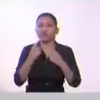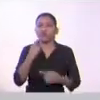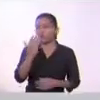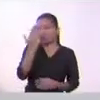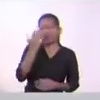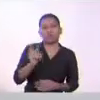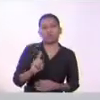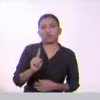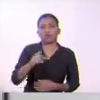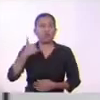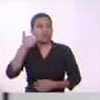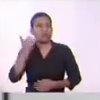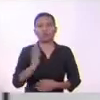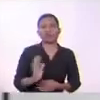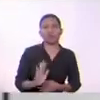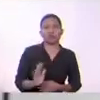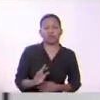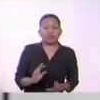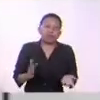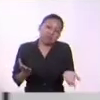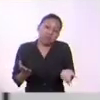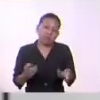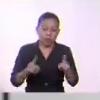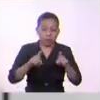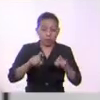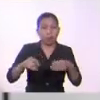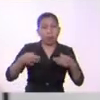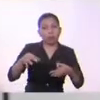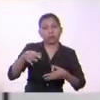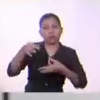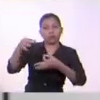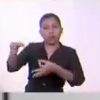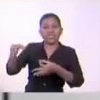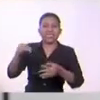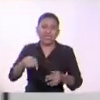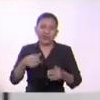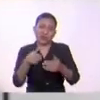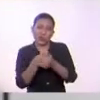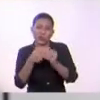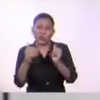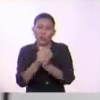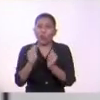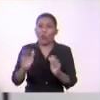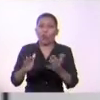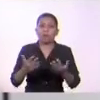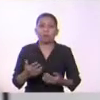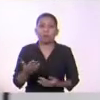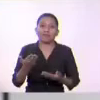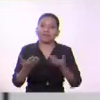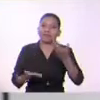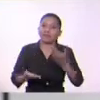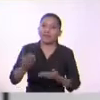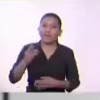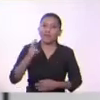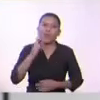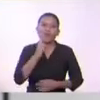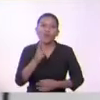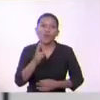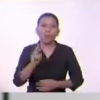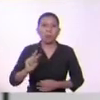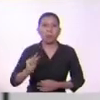o telefónica. Este tipo de entrevistas tienen el inconveniente de que las respuestas pueden estar